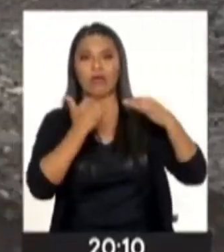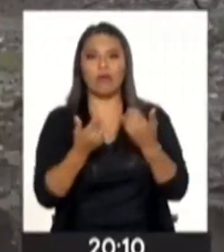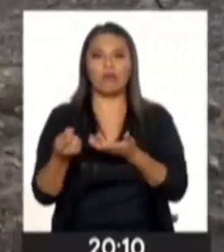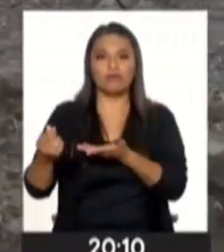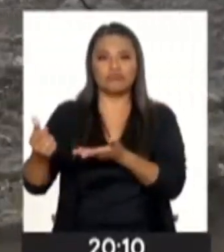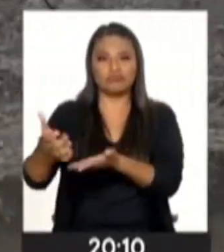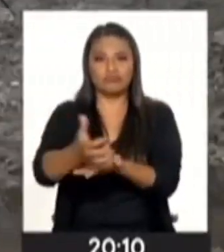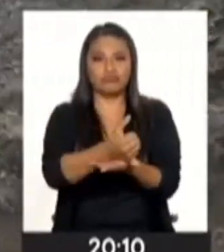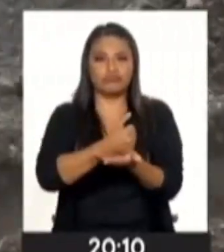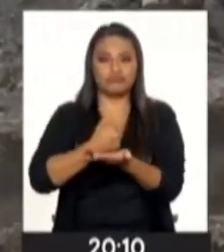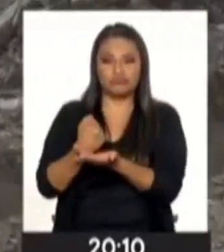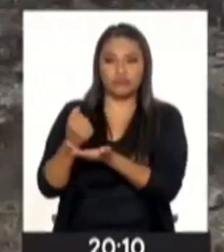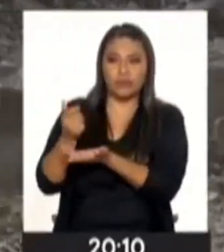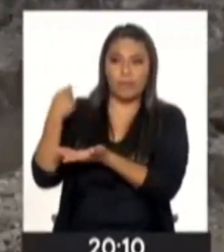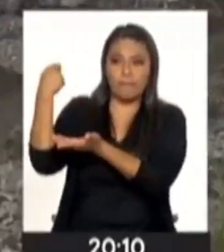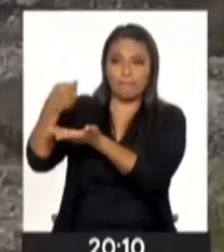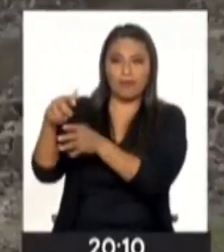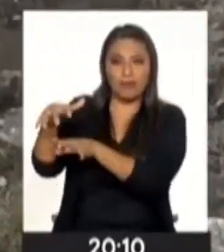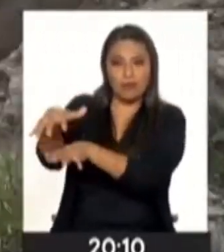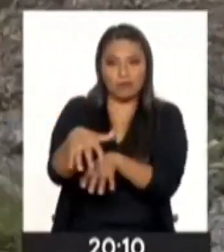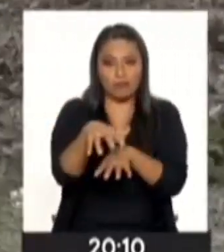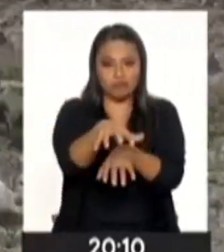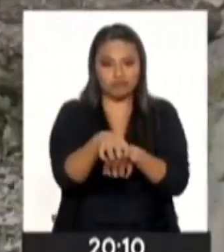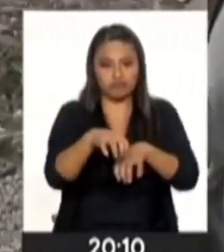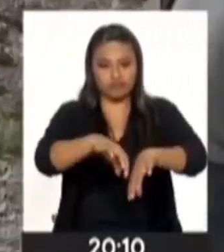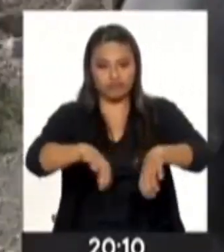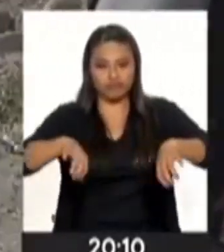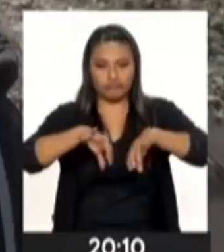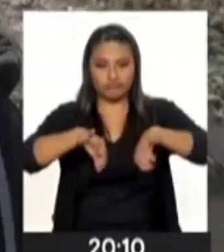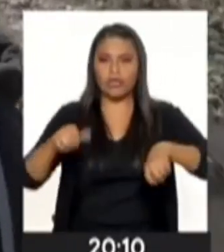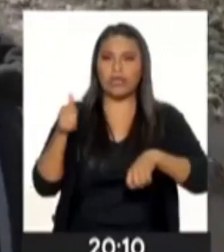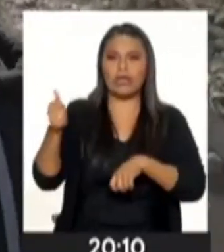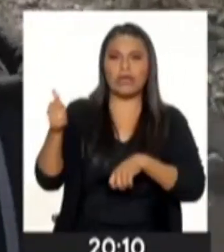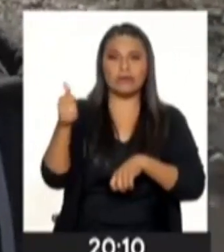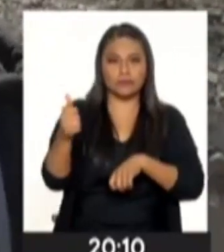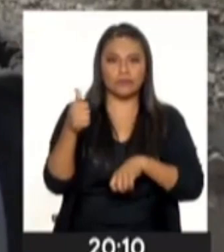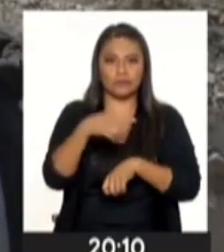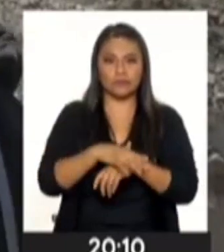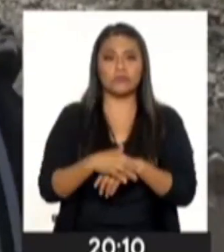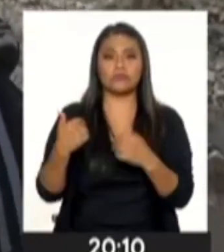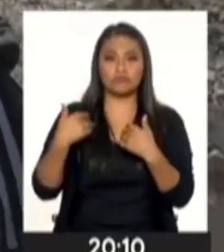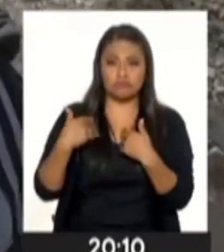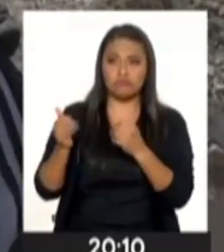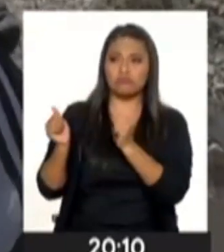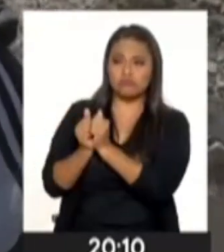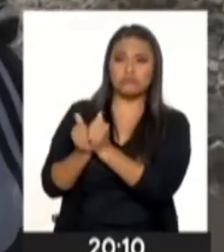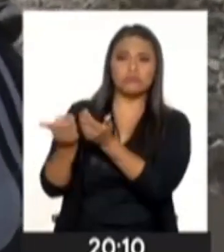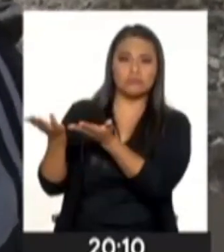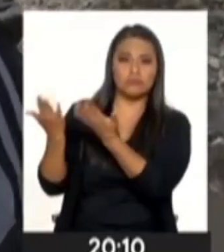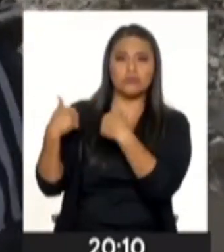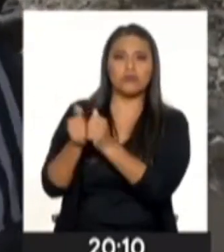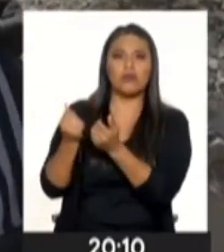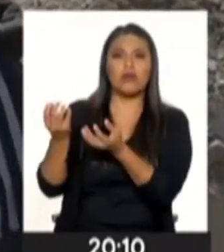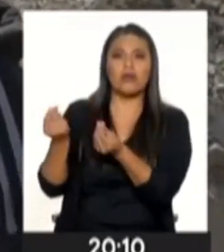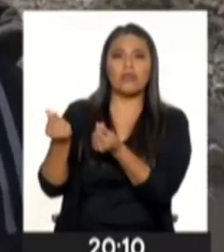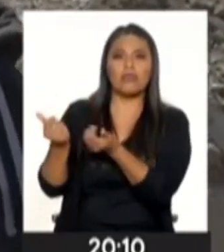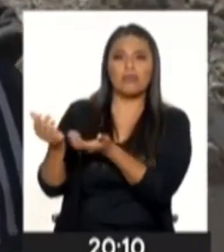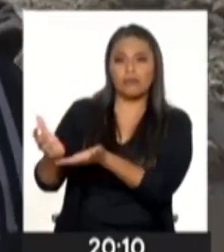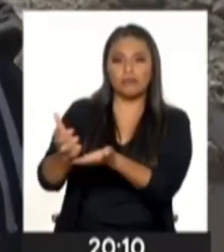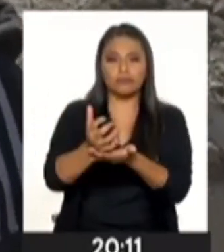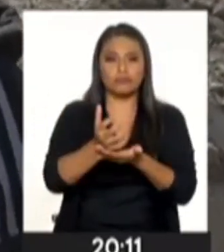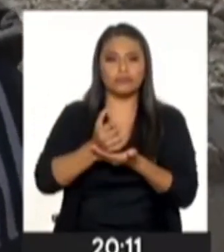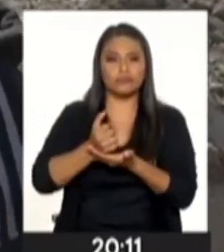colecta para contratar maquinaria y liberar los caminos pero nosotros con los vecinos juntamos una plata para